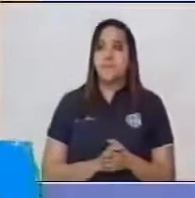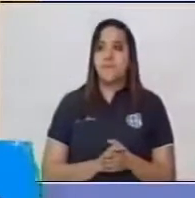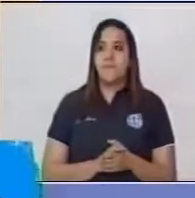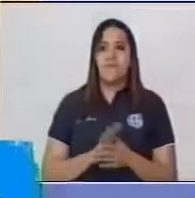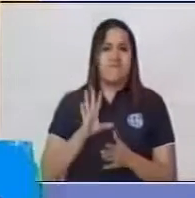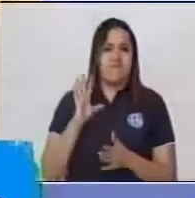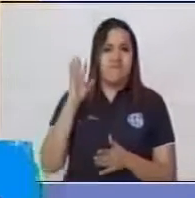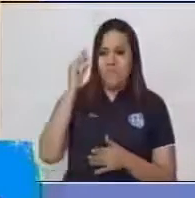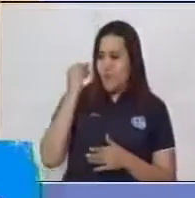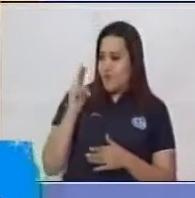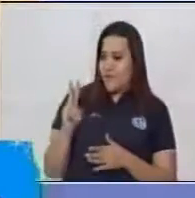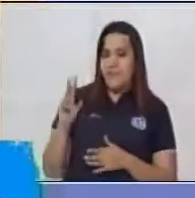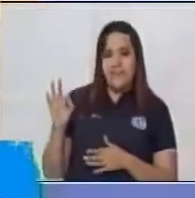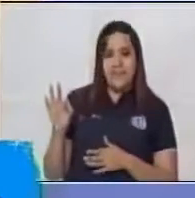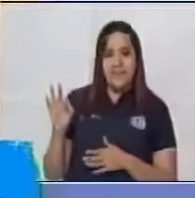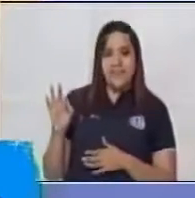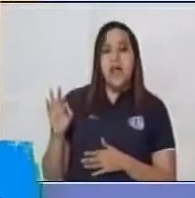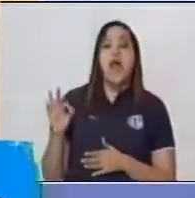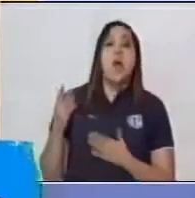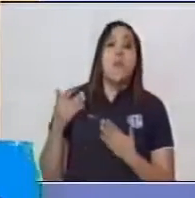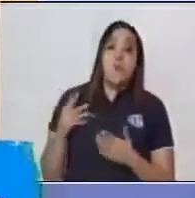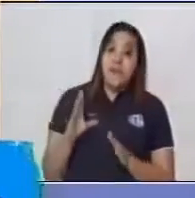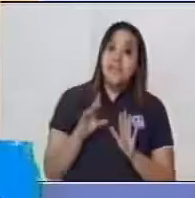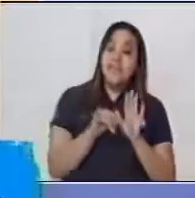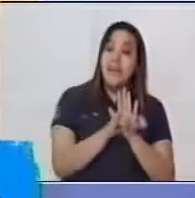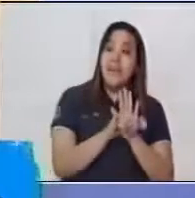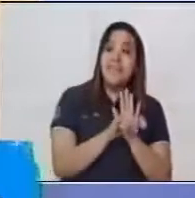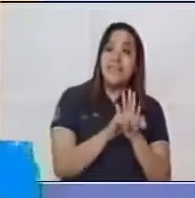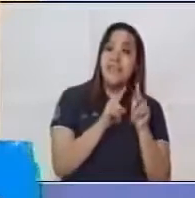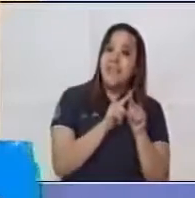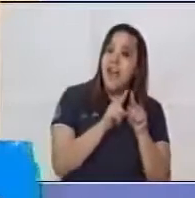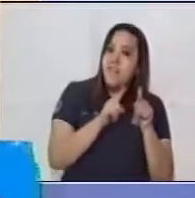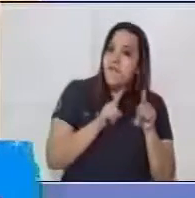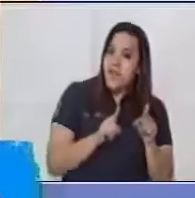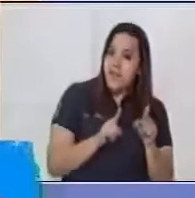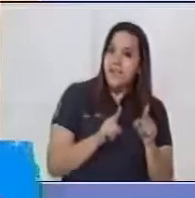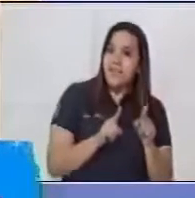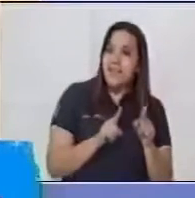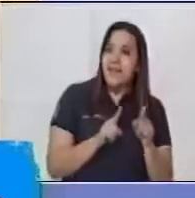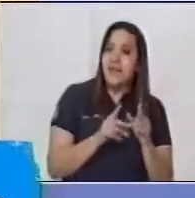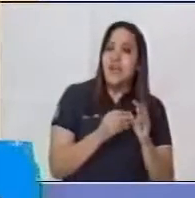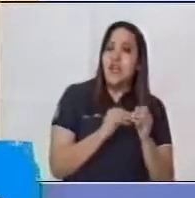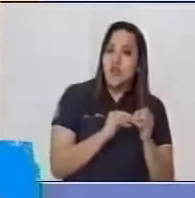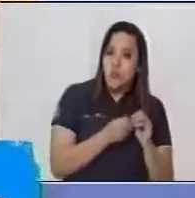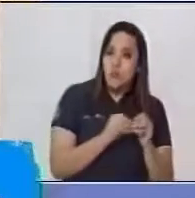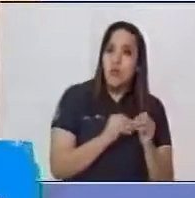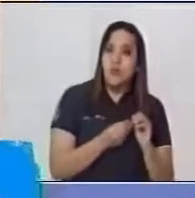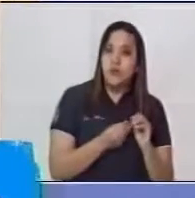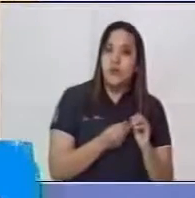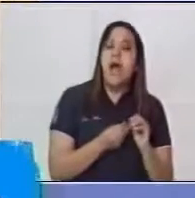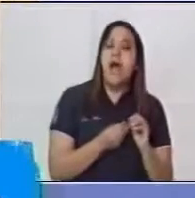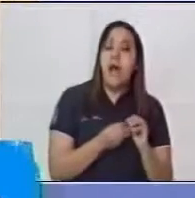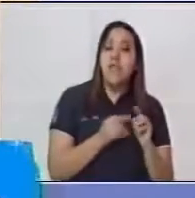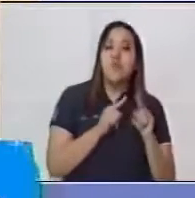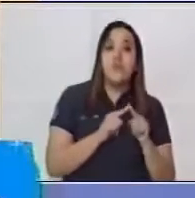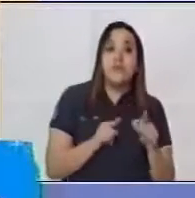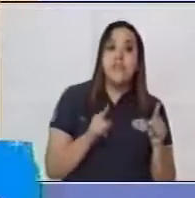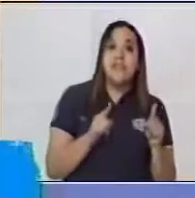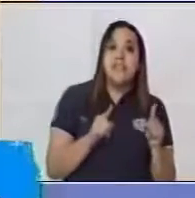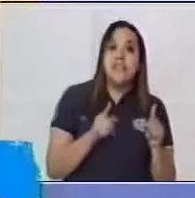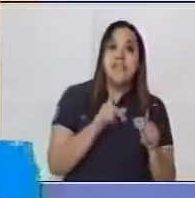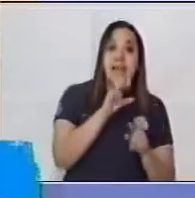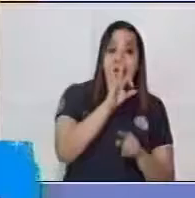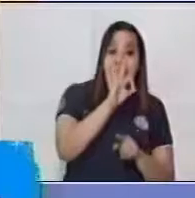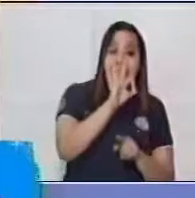¿Por qué 23? Porque ya identificaste un diferencial. Hay una diferencia de